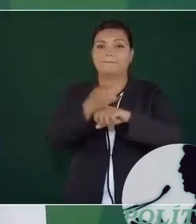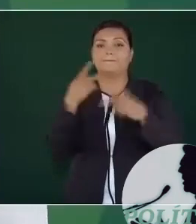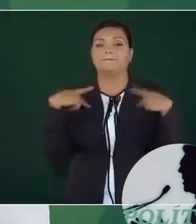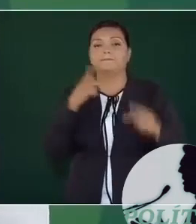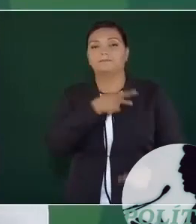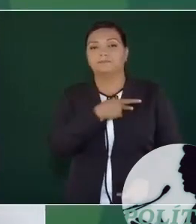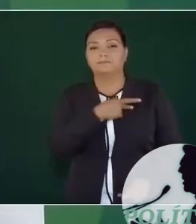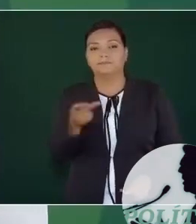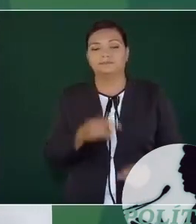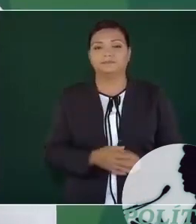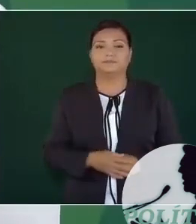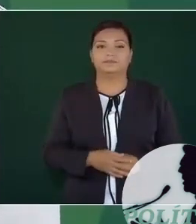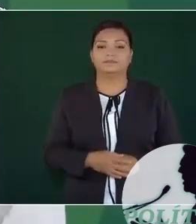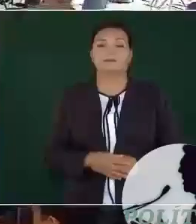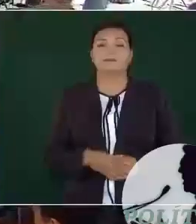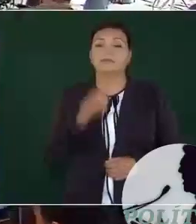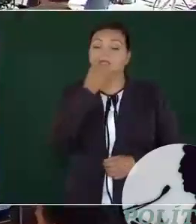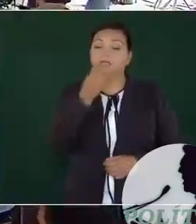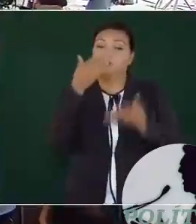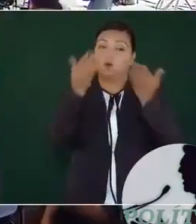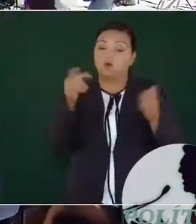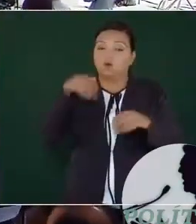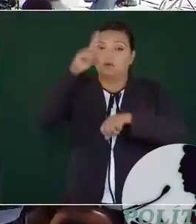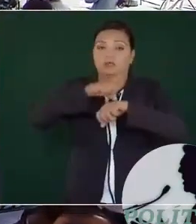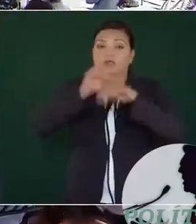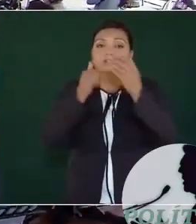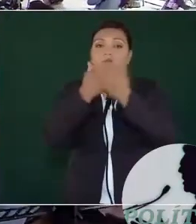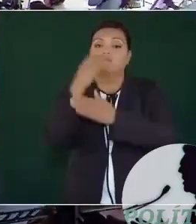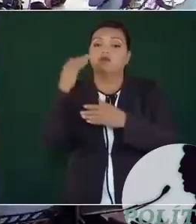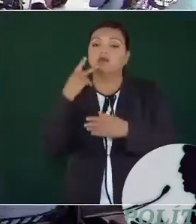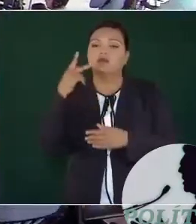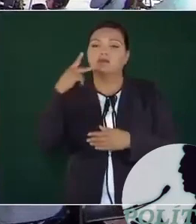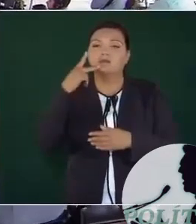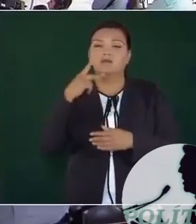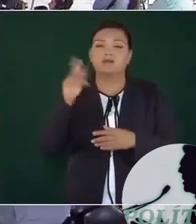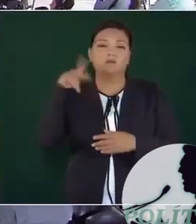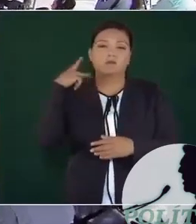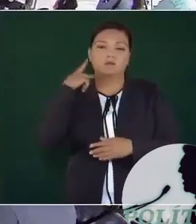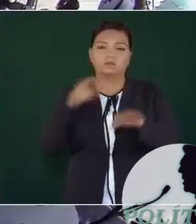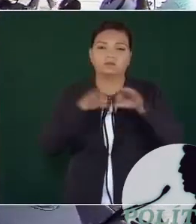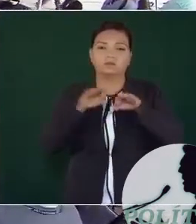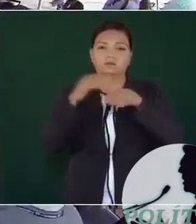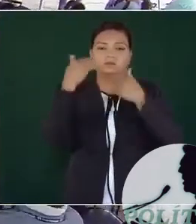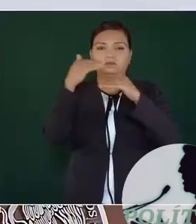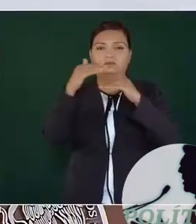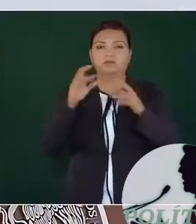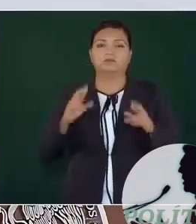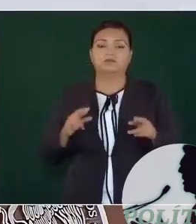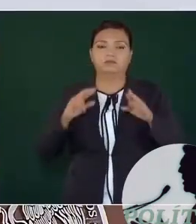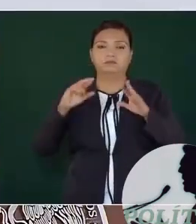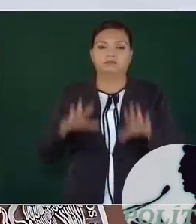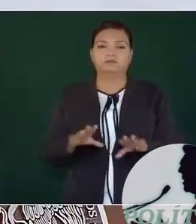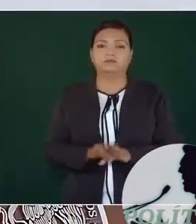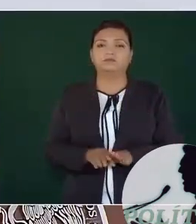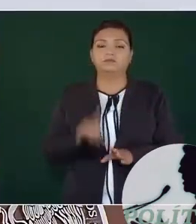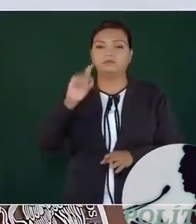pobres. Destacamos hoy en día los nuevos términos de la política laboral en cuanto a la representación